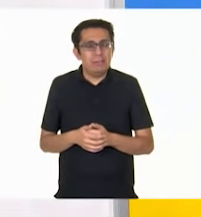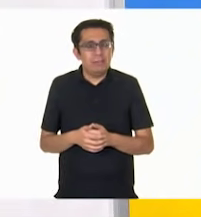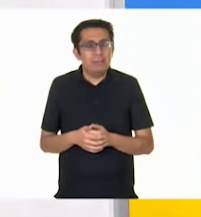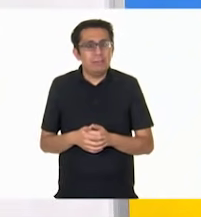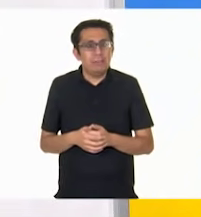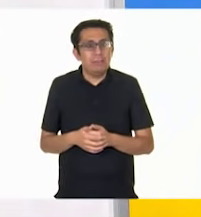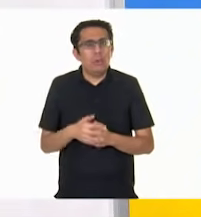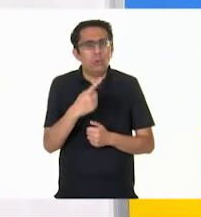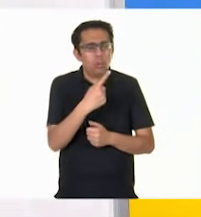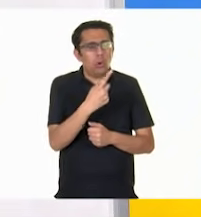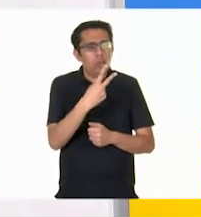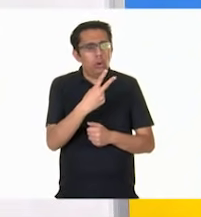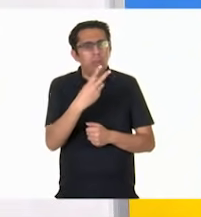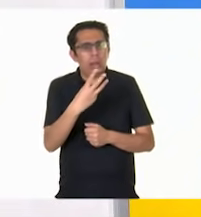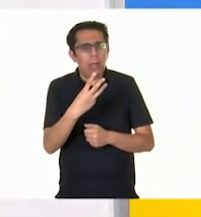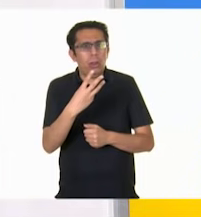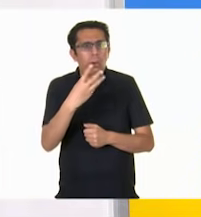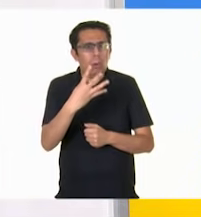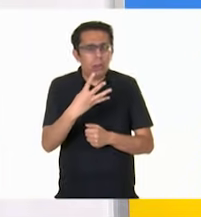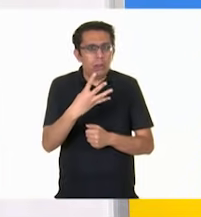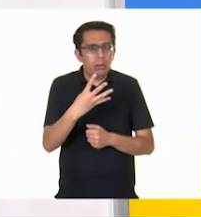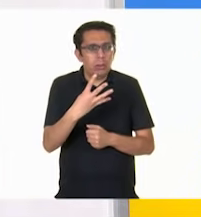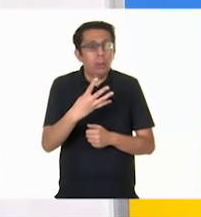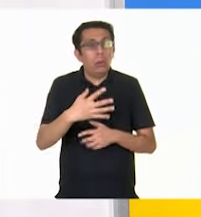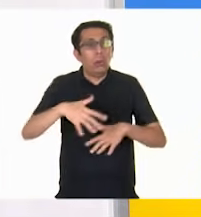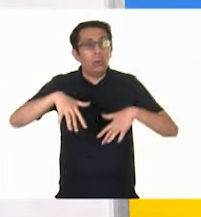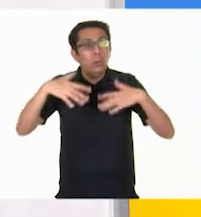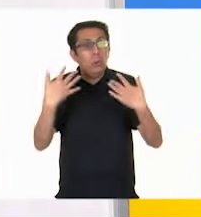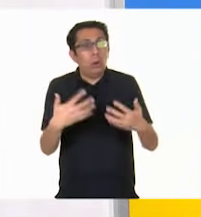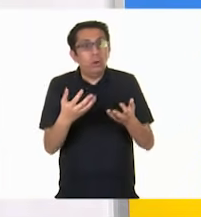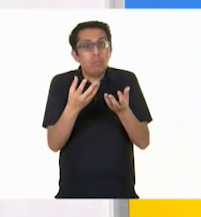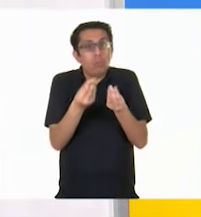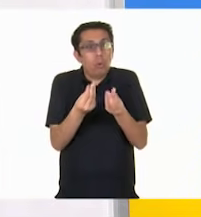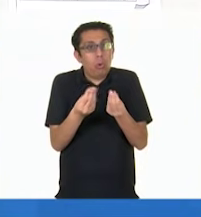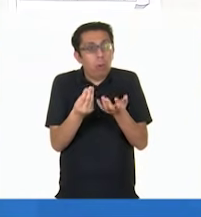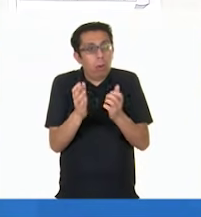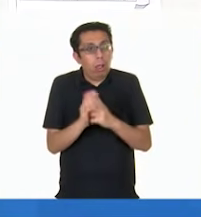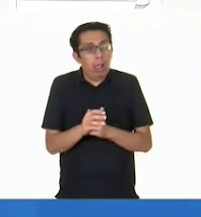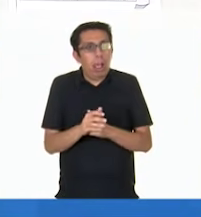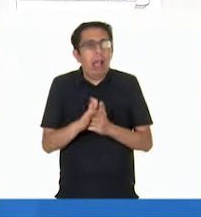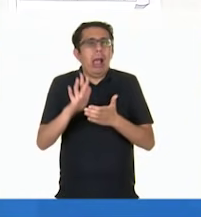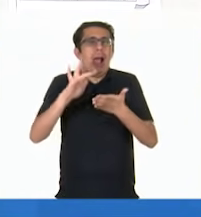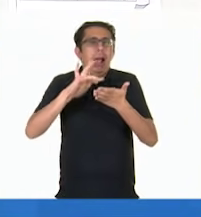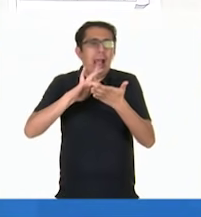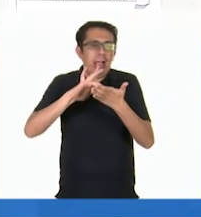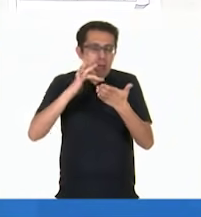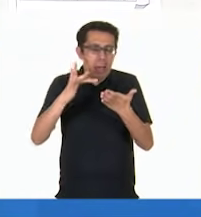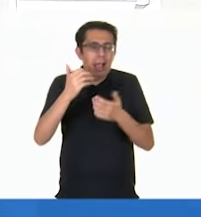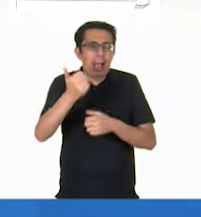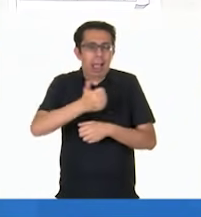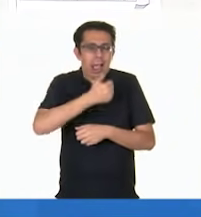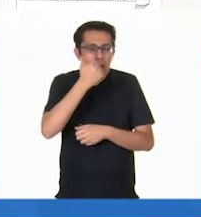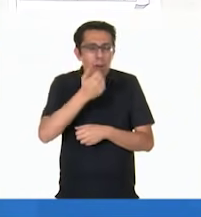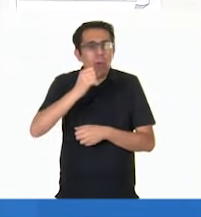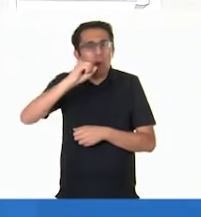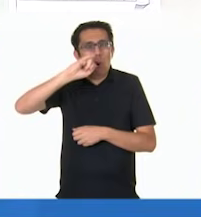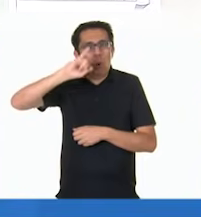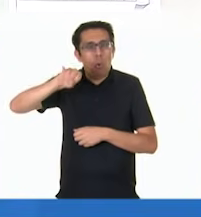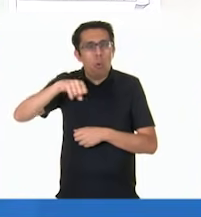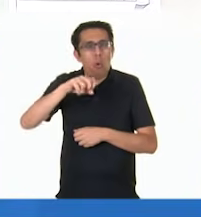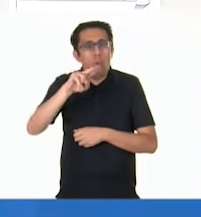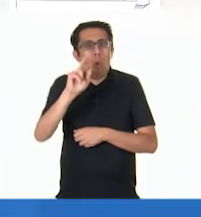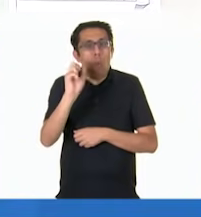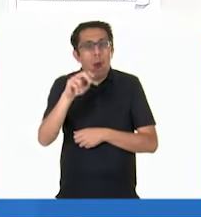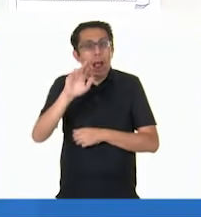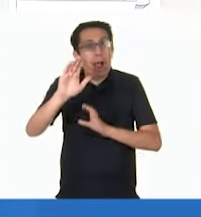Uno, dos, tres, cuatro. ¡Oh! Son muchísimos. Sí. Muchas gracias a nuestro alumno, Juan, que nos mandó